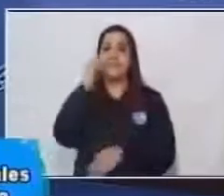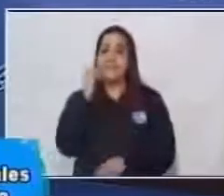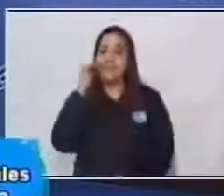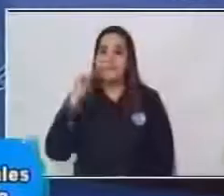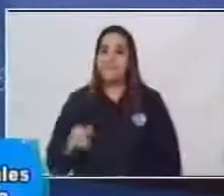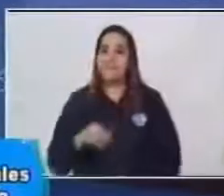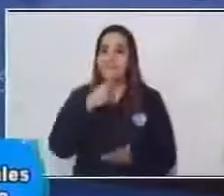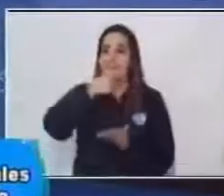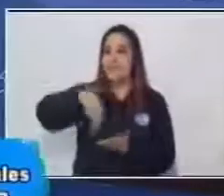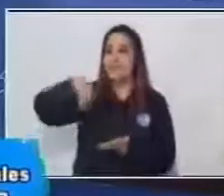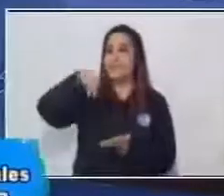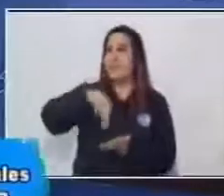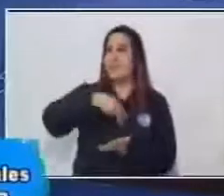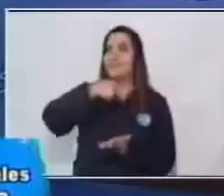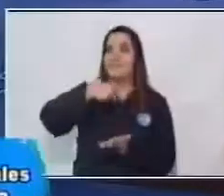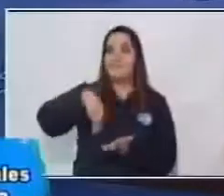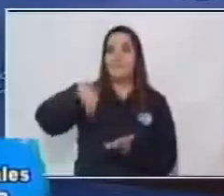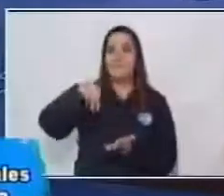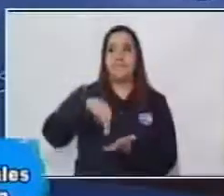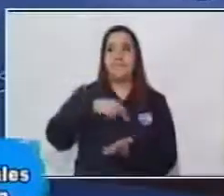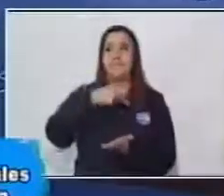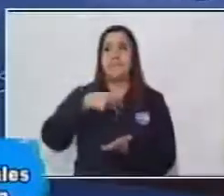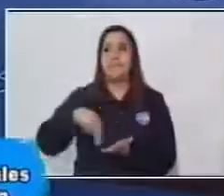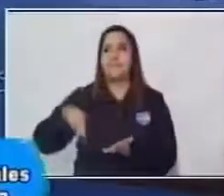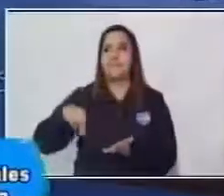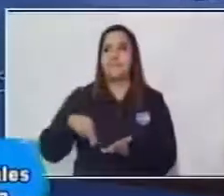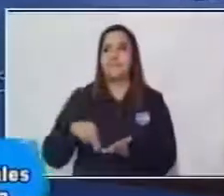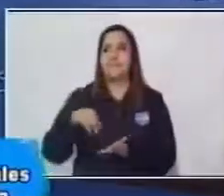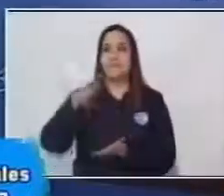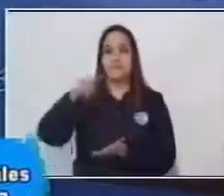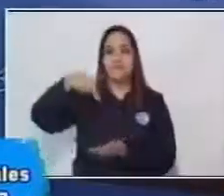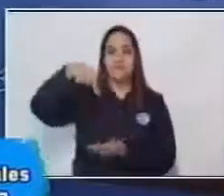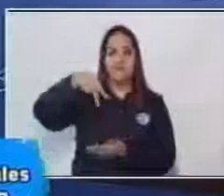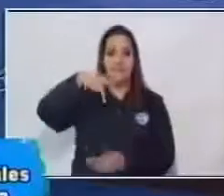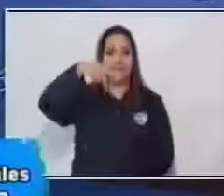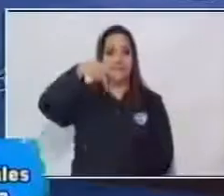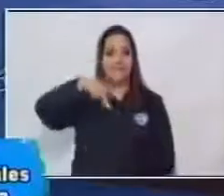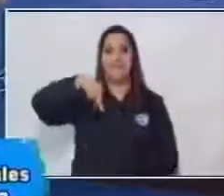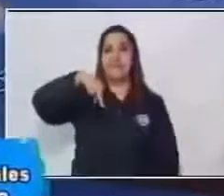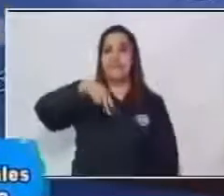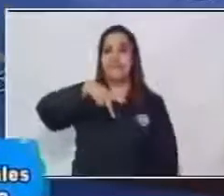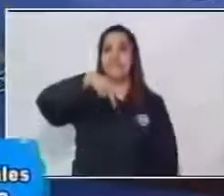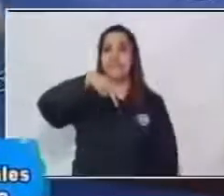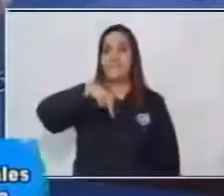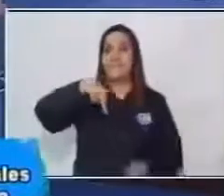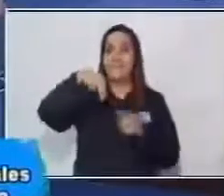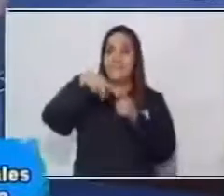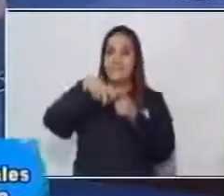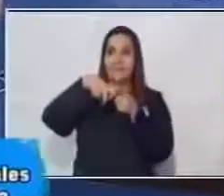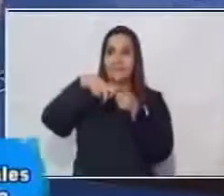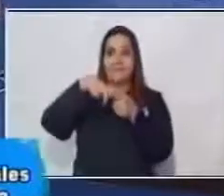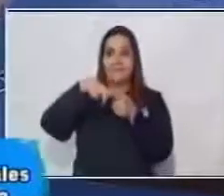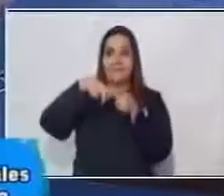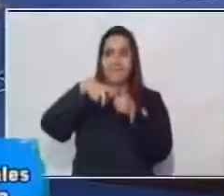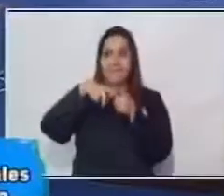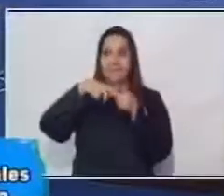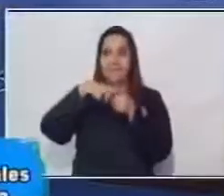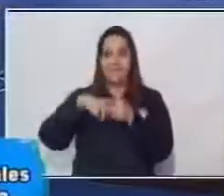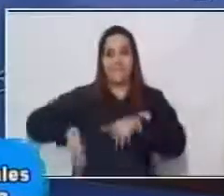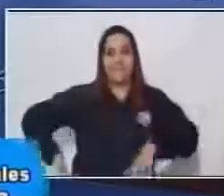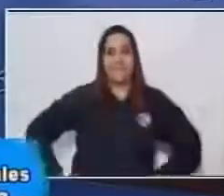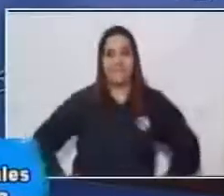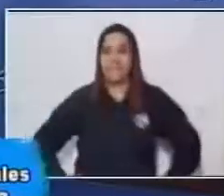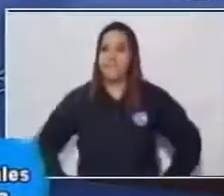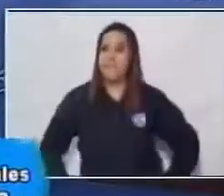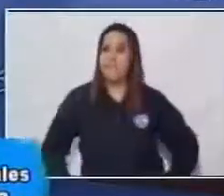el marinero baila, baila con el pie, con el pie, pie, pie, con la rodilla, rodilla, rodilla, con la